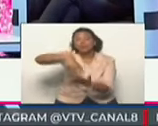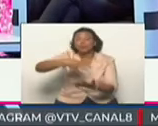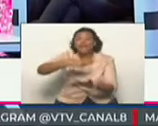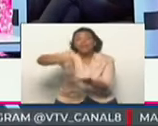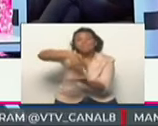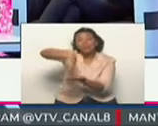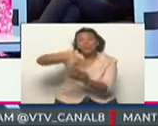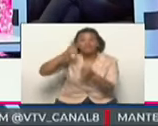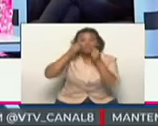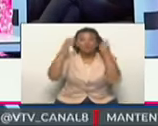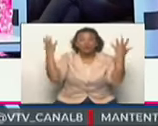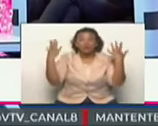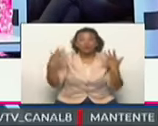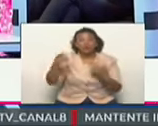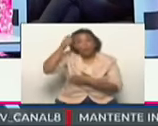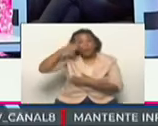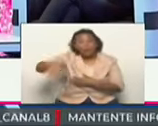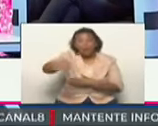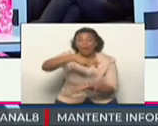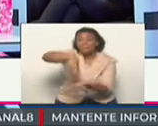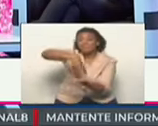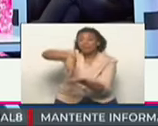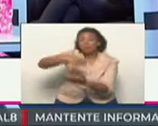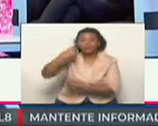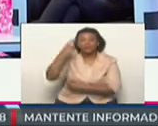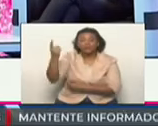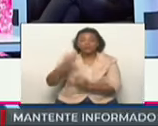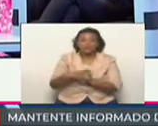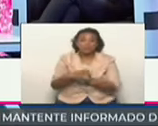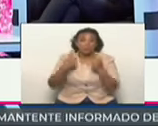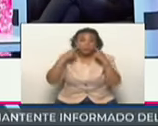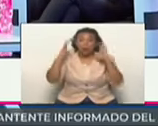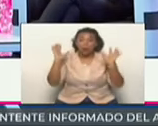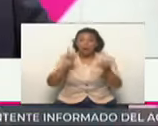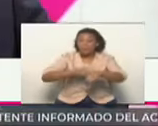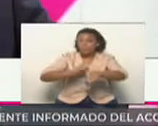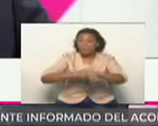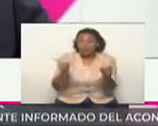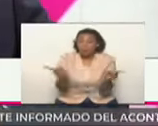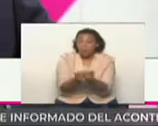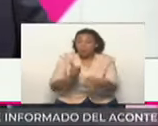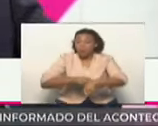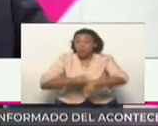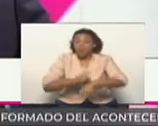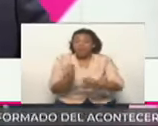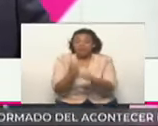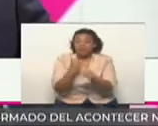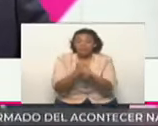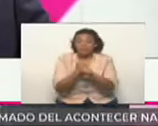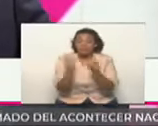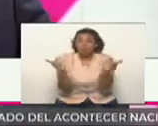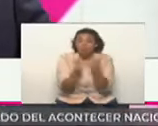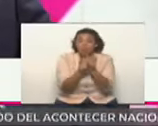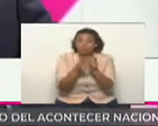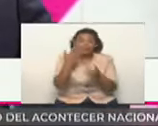Muy famoso, fue viral. Duró una hora y pico y eso porque sacamos